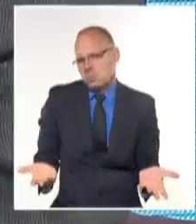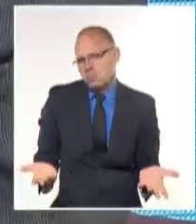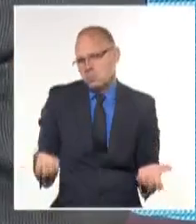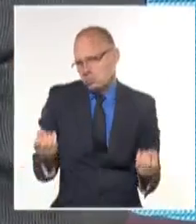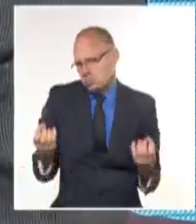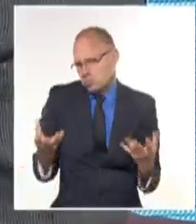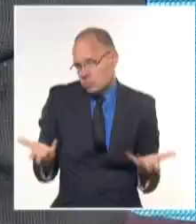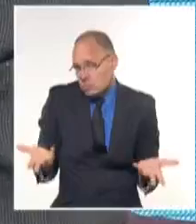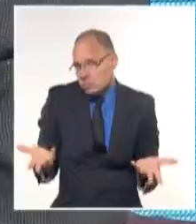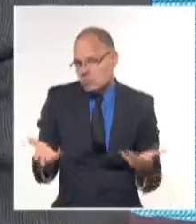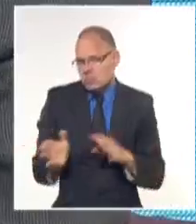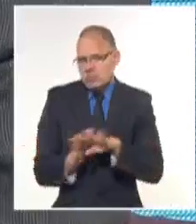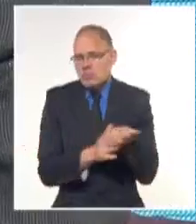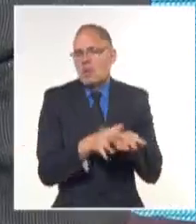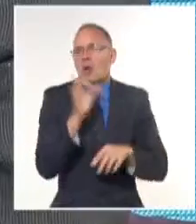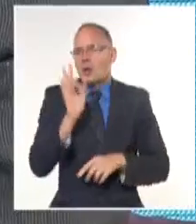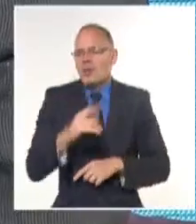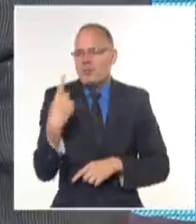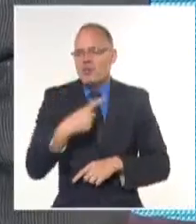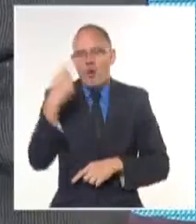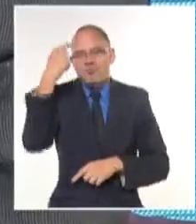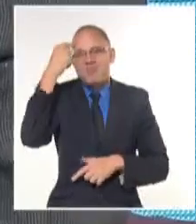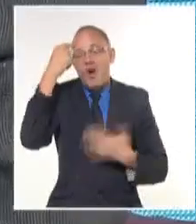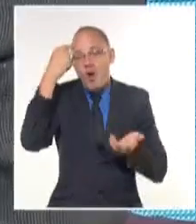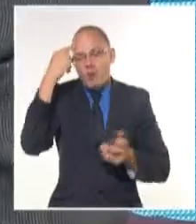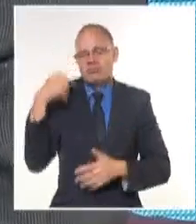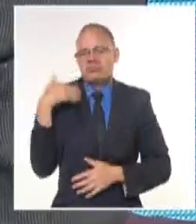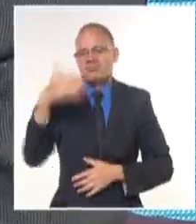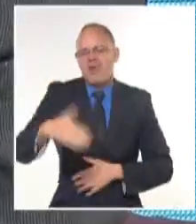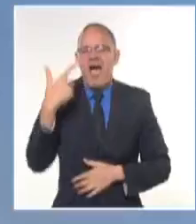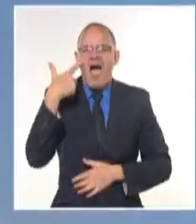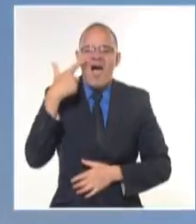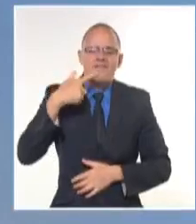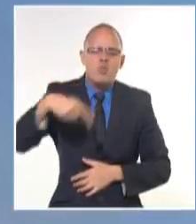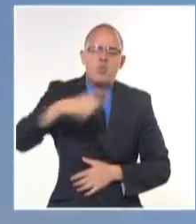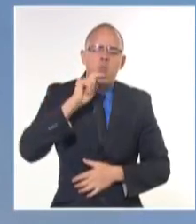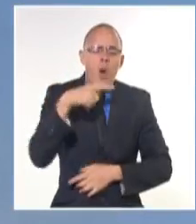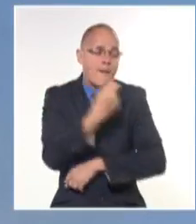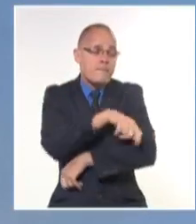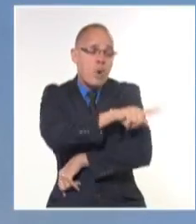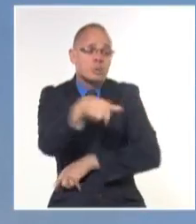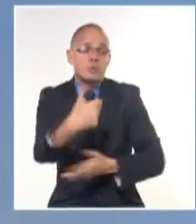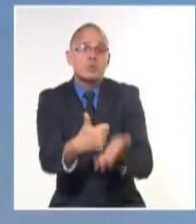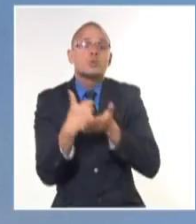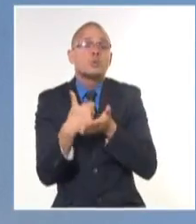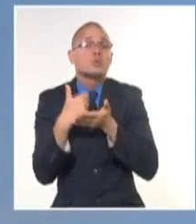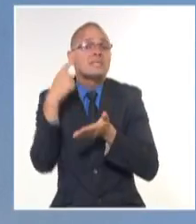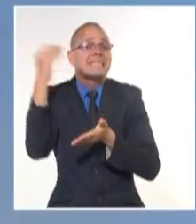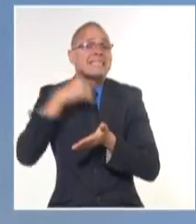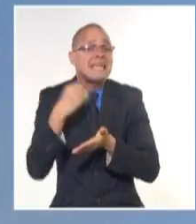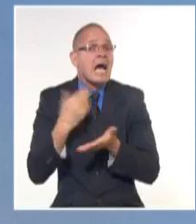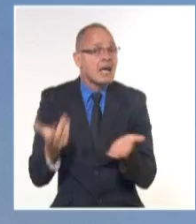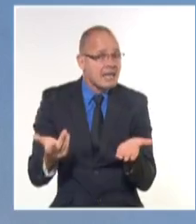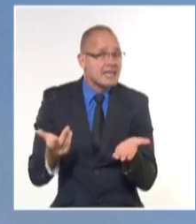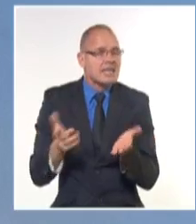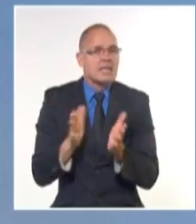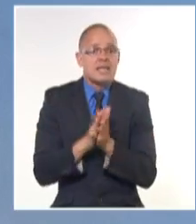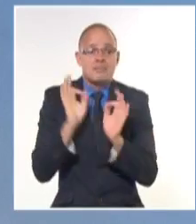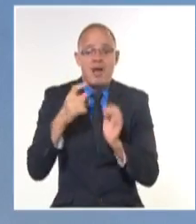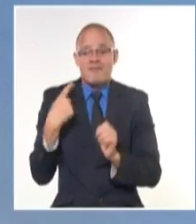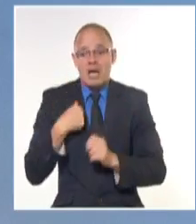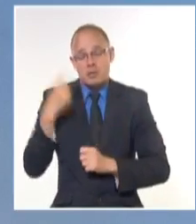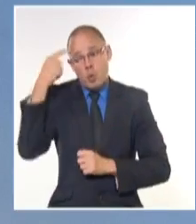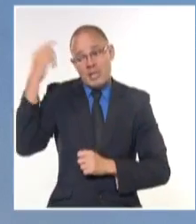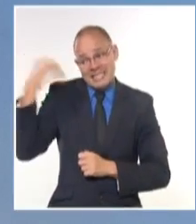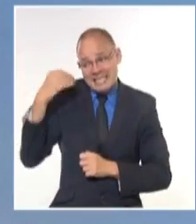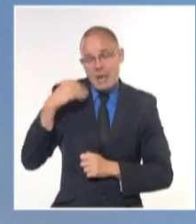promueve también evaluar cómo se realiza la participación popular en el control del presupuesto, es decir, lograr la interacción de los grupos